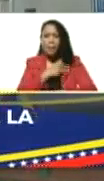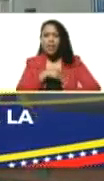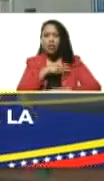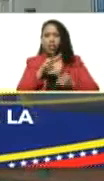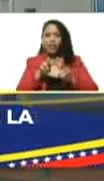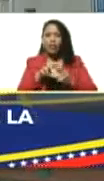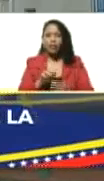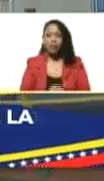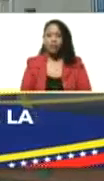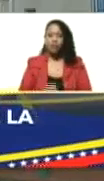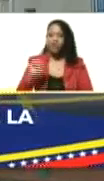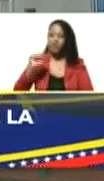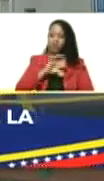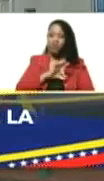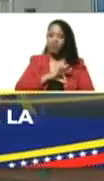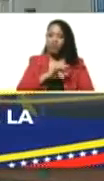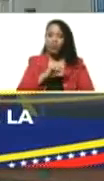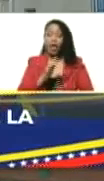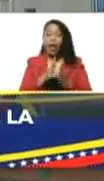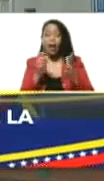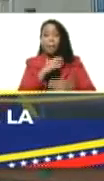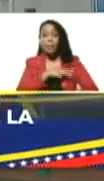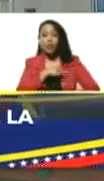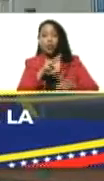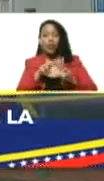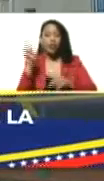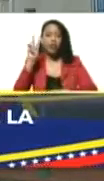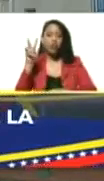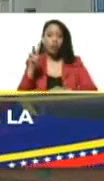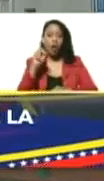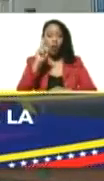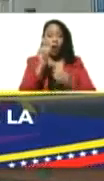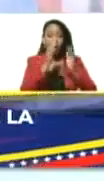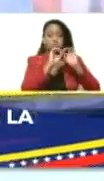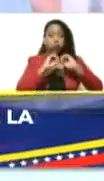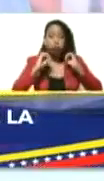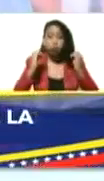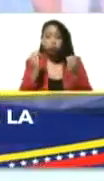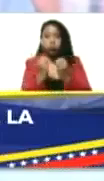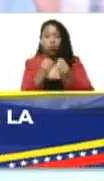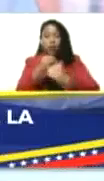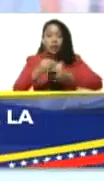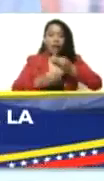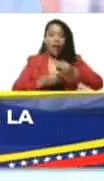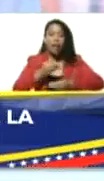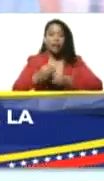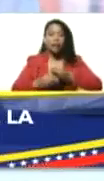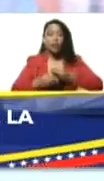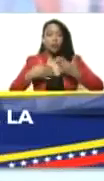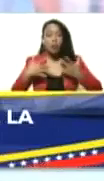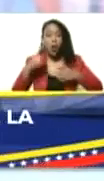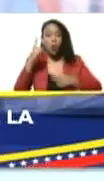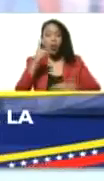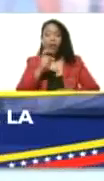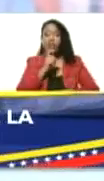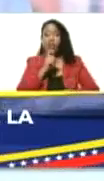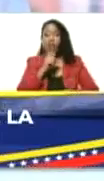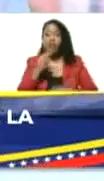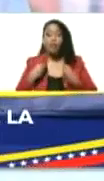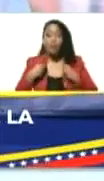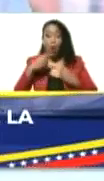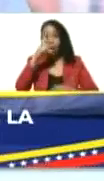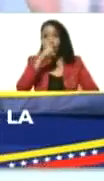Sí, señor presidente, la gran misión Vivienda Venezuela, como una organización que se creó producto de una gran dificultad que vivimos en